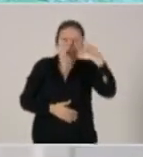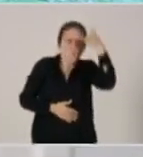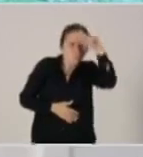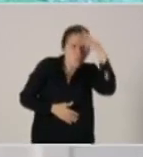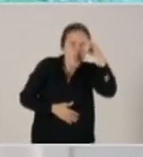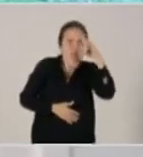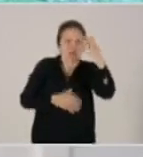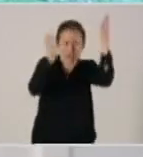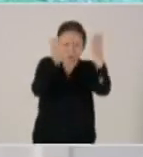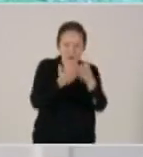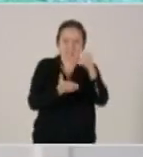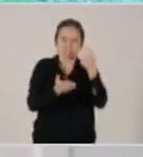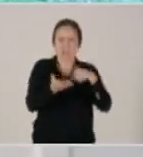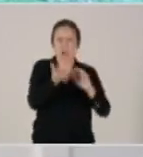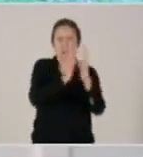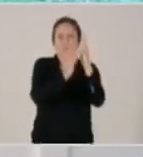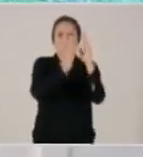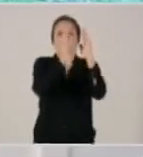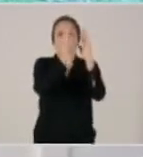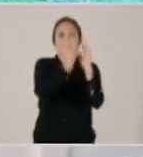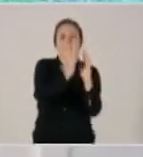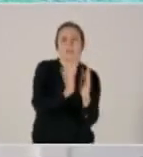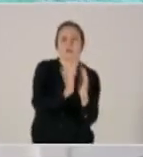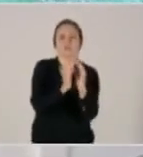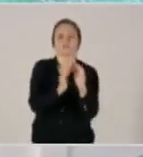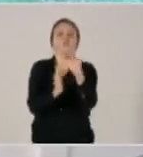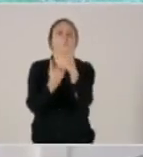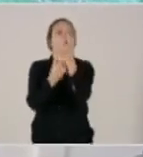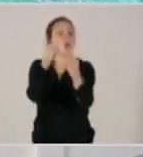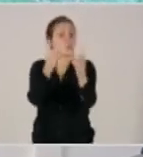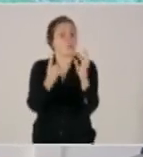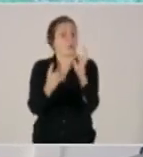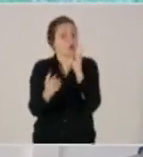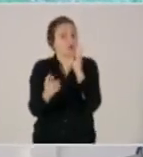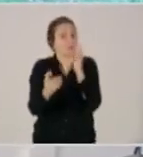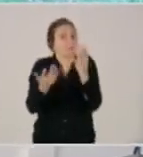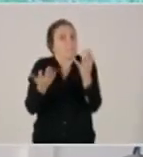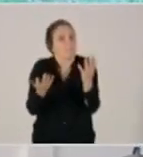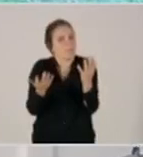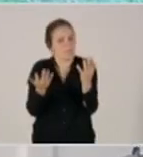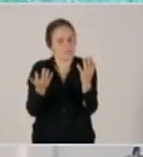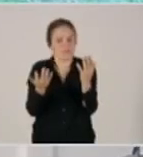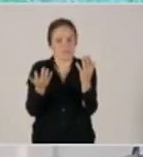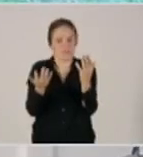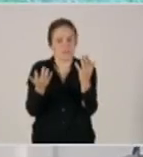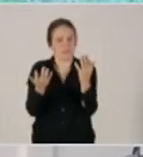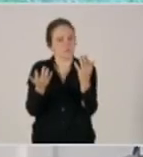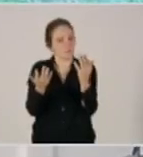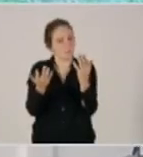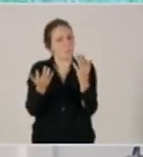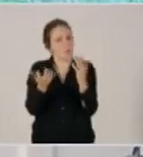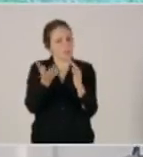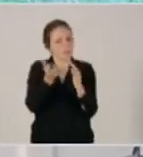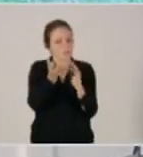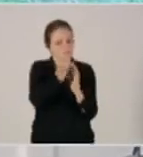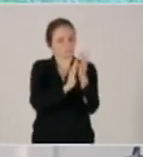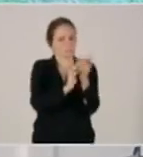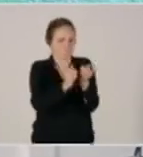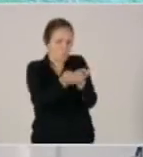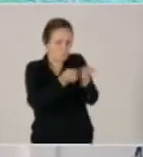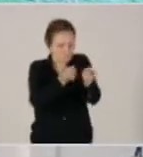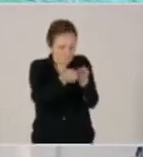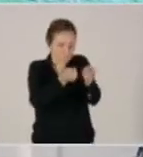en algunos puntos solamente queda un par de focos pero está cogido también muy muy débilmente porque los fondos